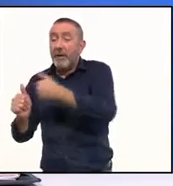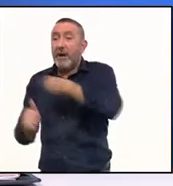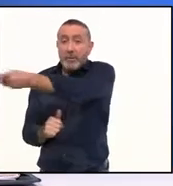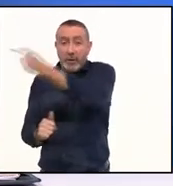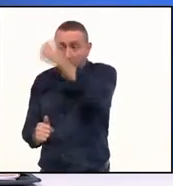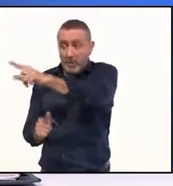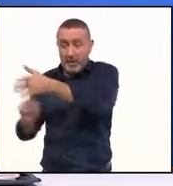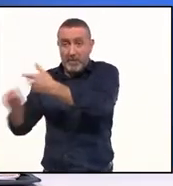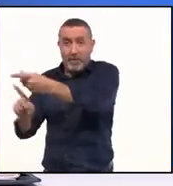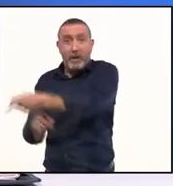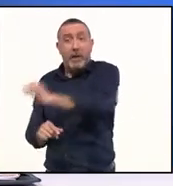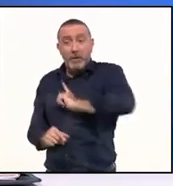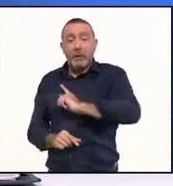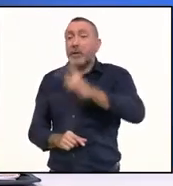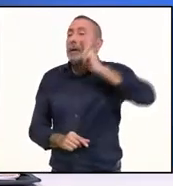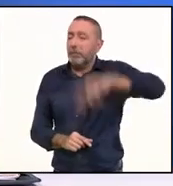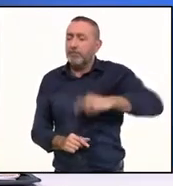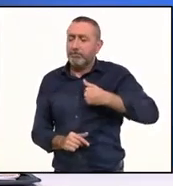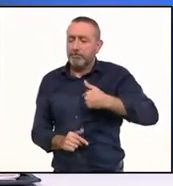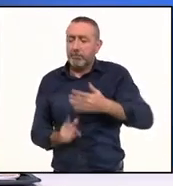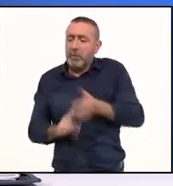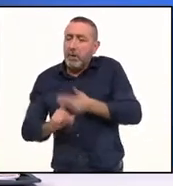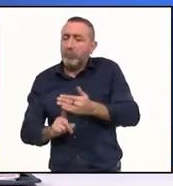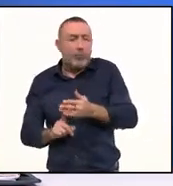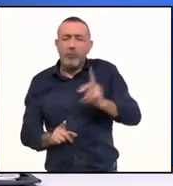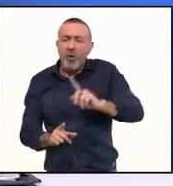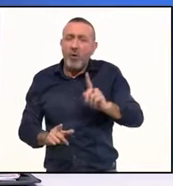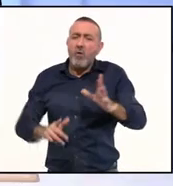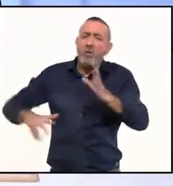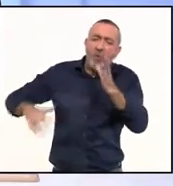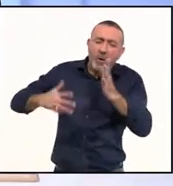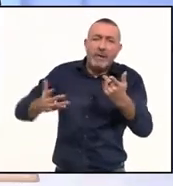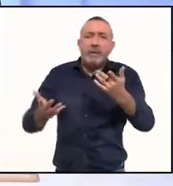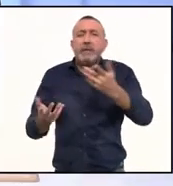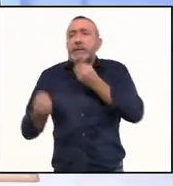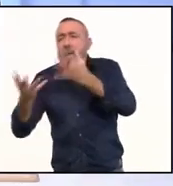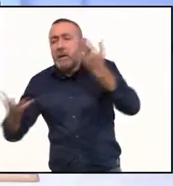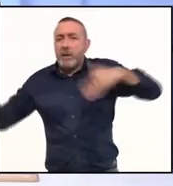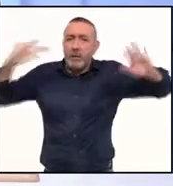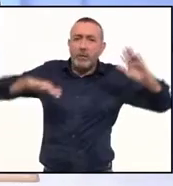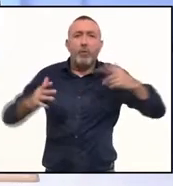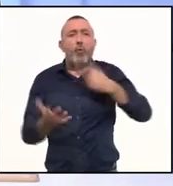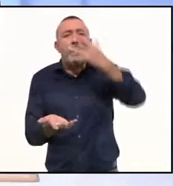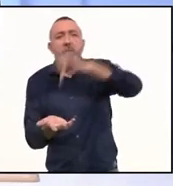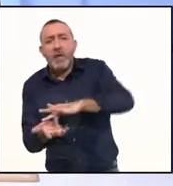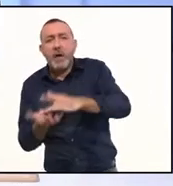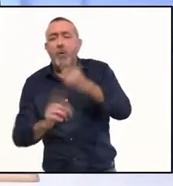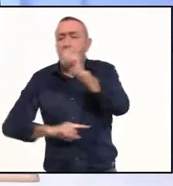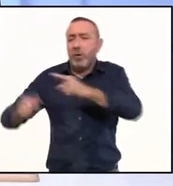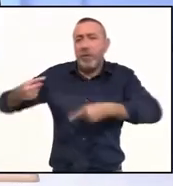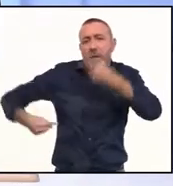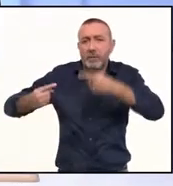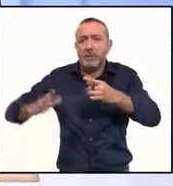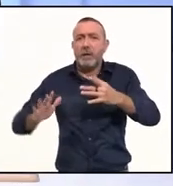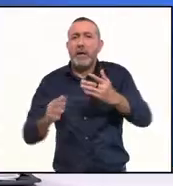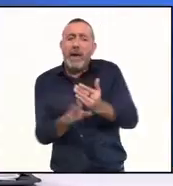que es un maltratador como mucho no es que ese día tuvimos un problema y ella ella antes claro y luego